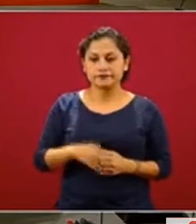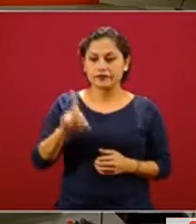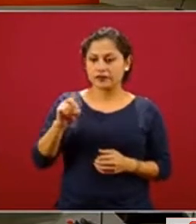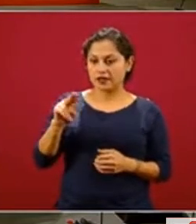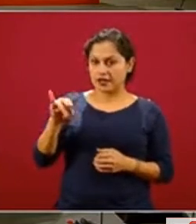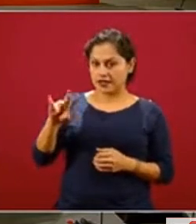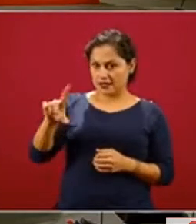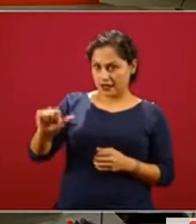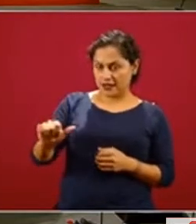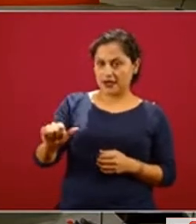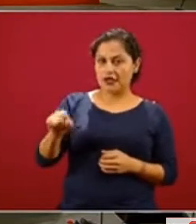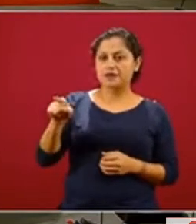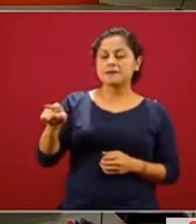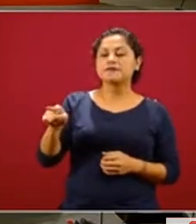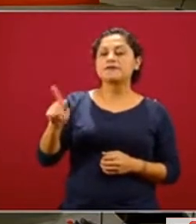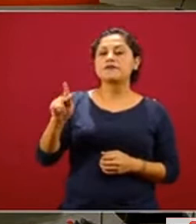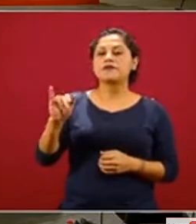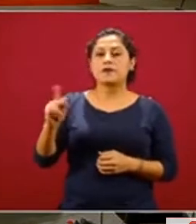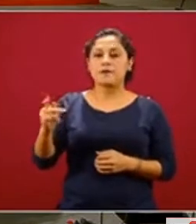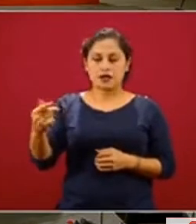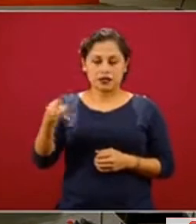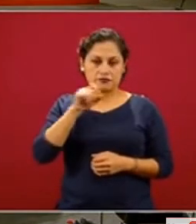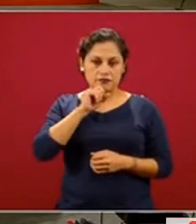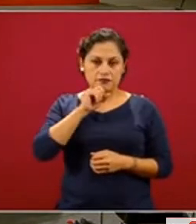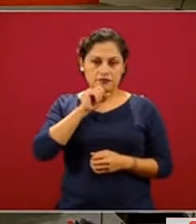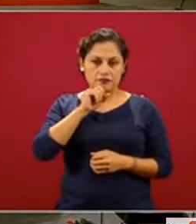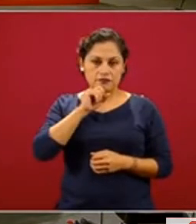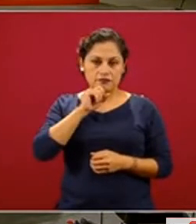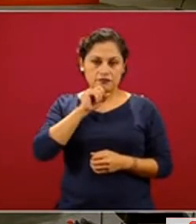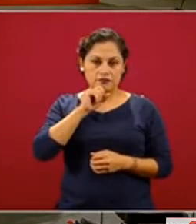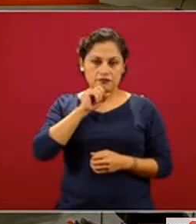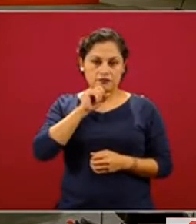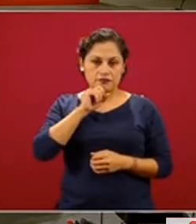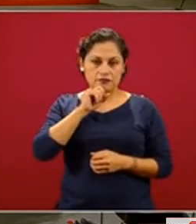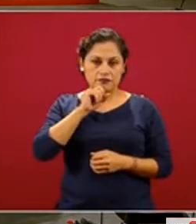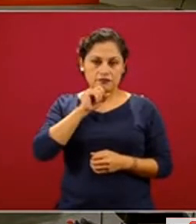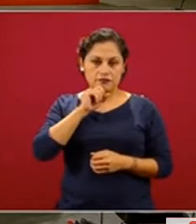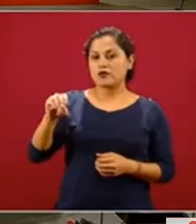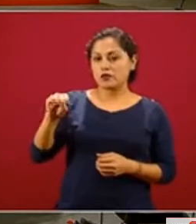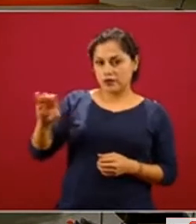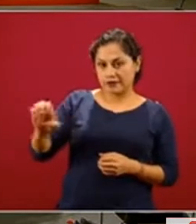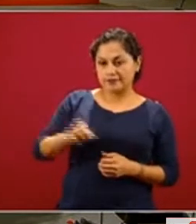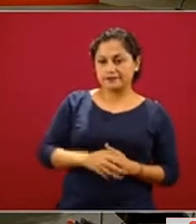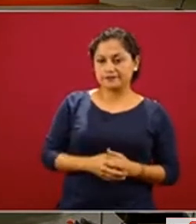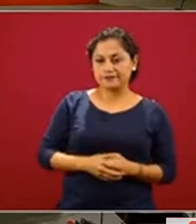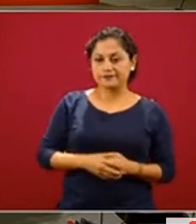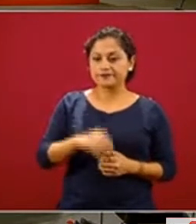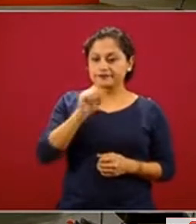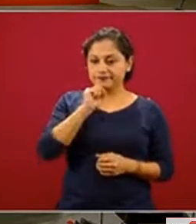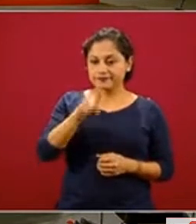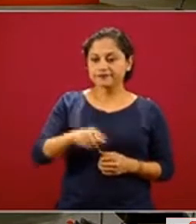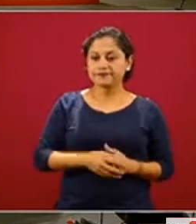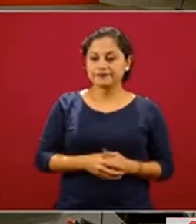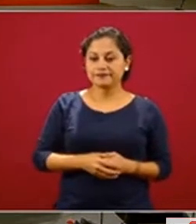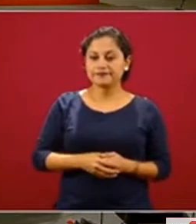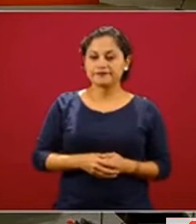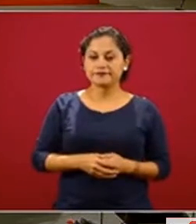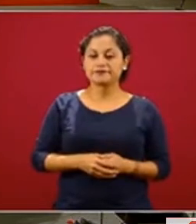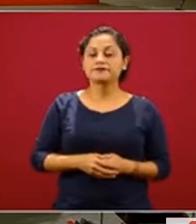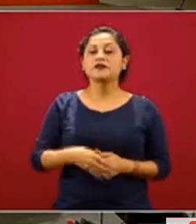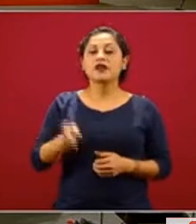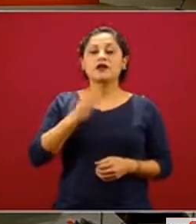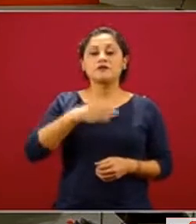Daniela Pastrana, de pie de página. Gracias. Y usted también. Y Nuria Fernández. También. Por favor. Sí, buenas